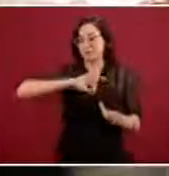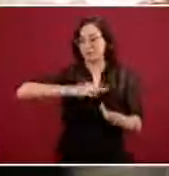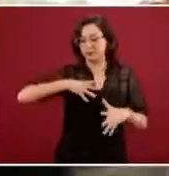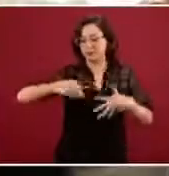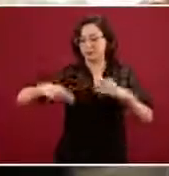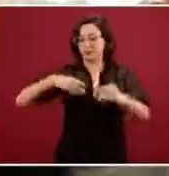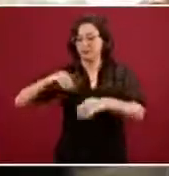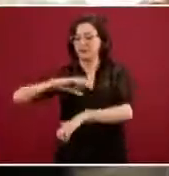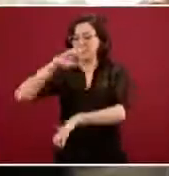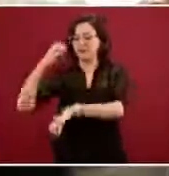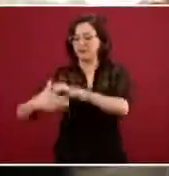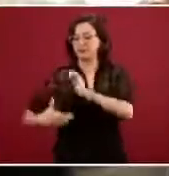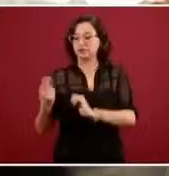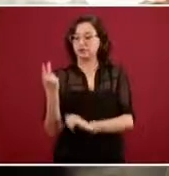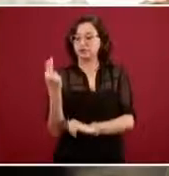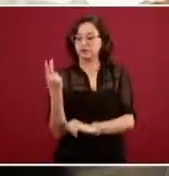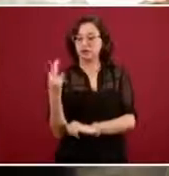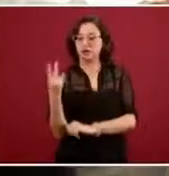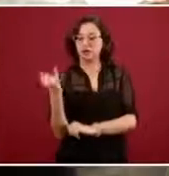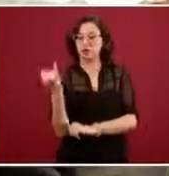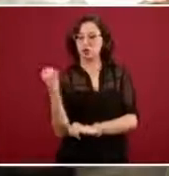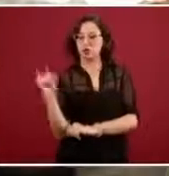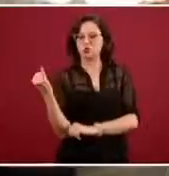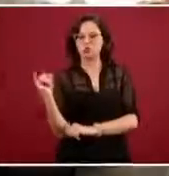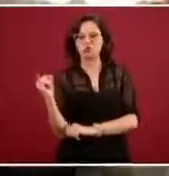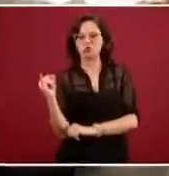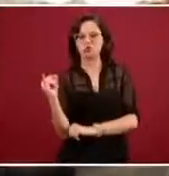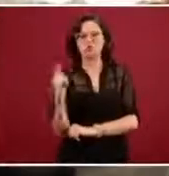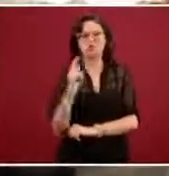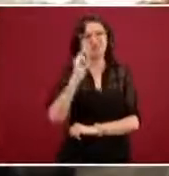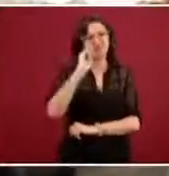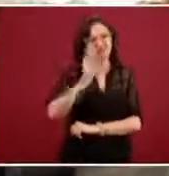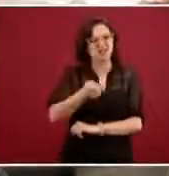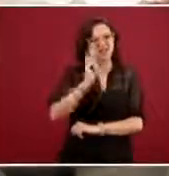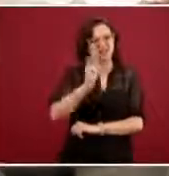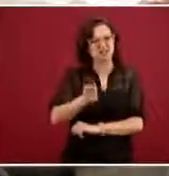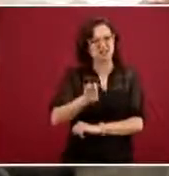junio. Para esto, ¿qué quiere decir el primer